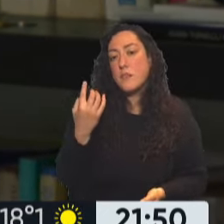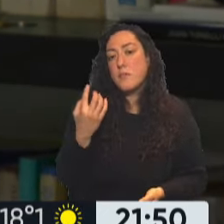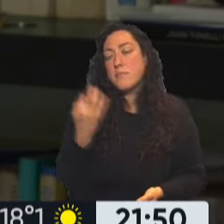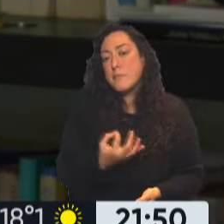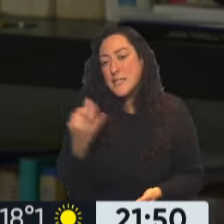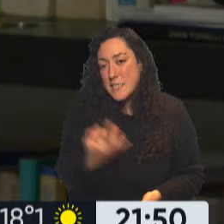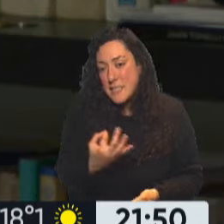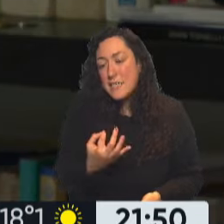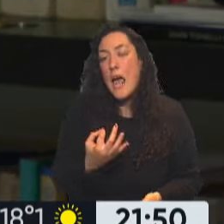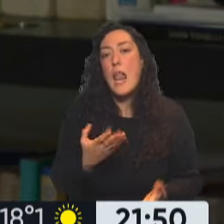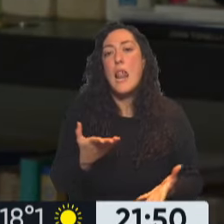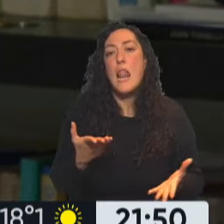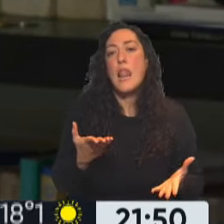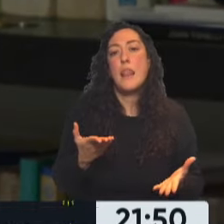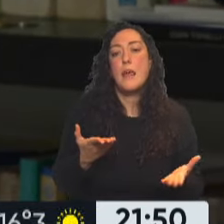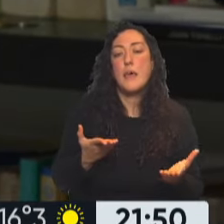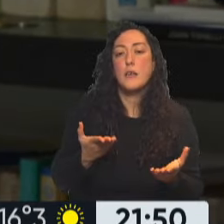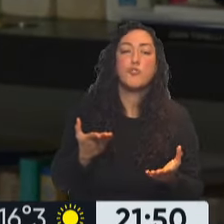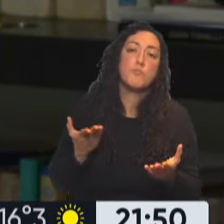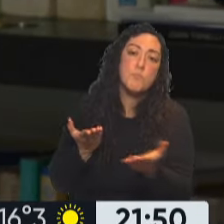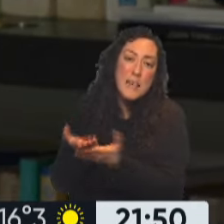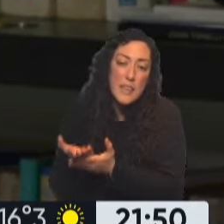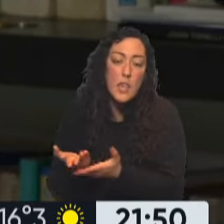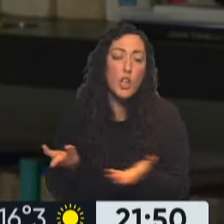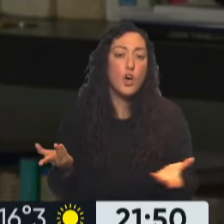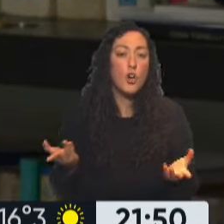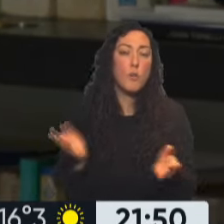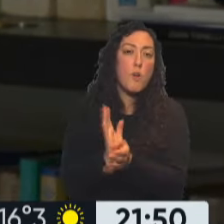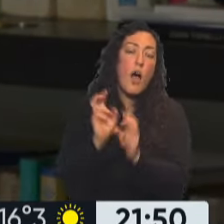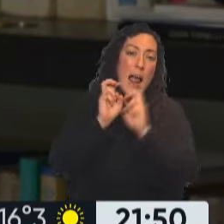una sentencia de pedido, de solicitud, de puesta en